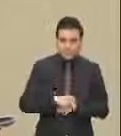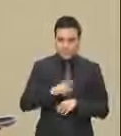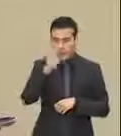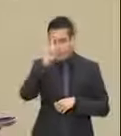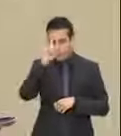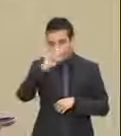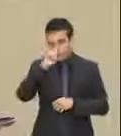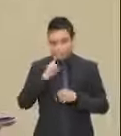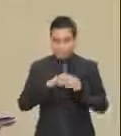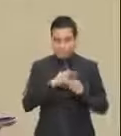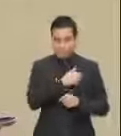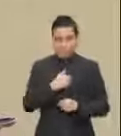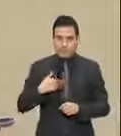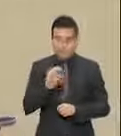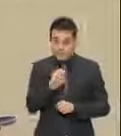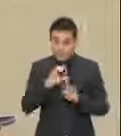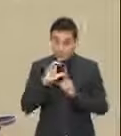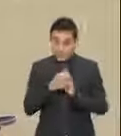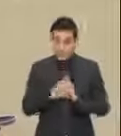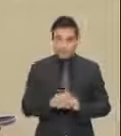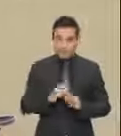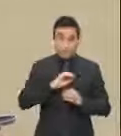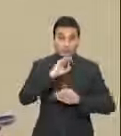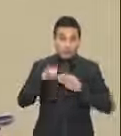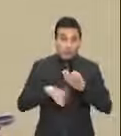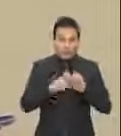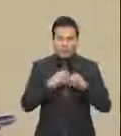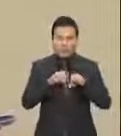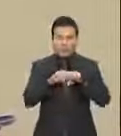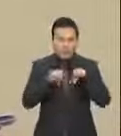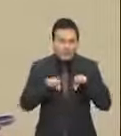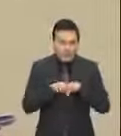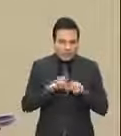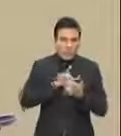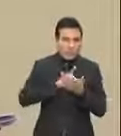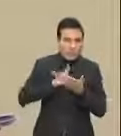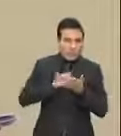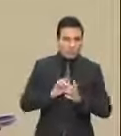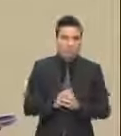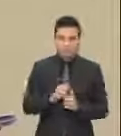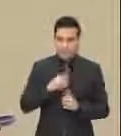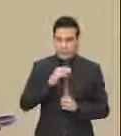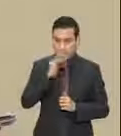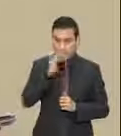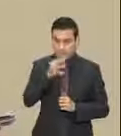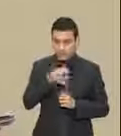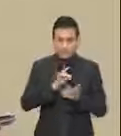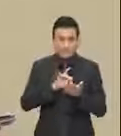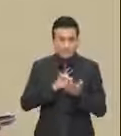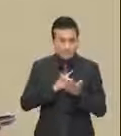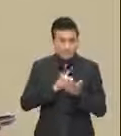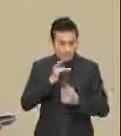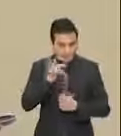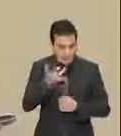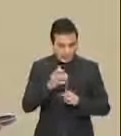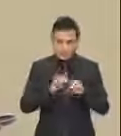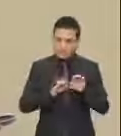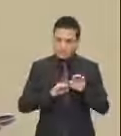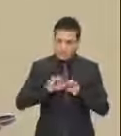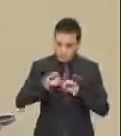de la comisión y a sus oficinas sus equipos de apoyo les reitero mi agradecimiento por su compromiso y